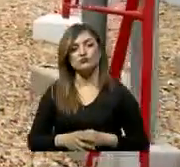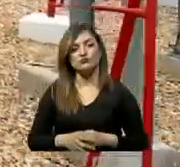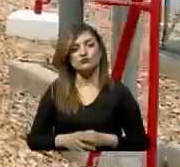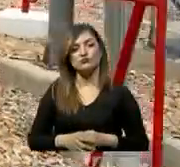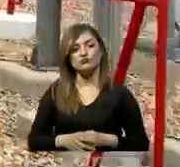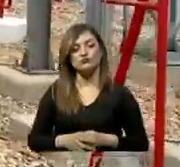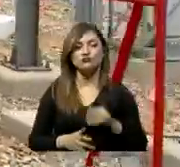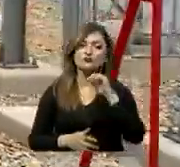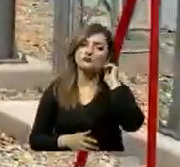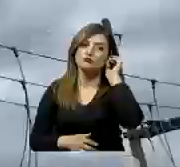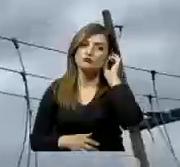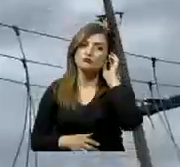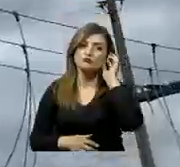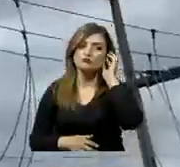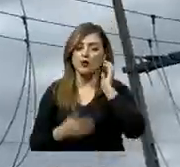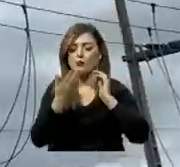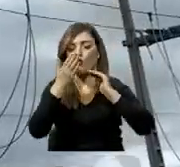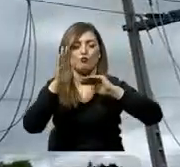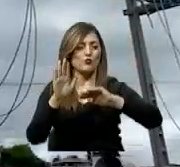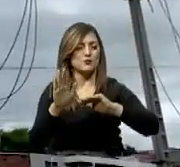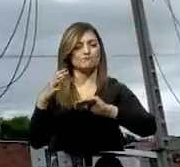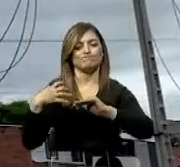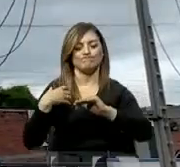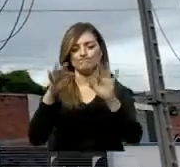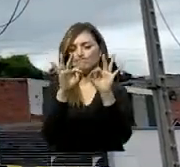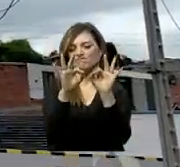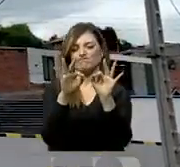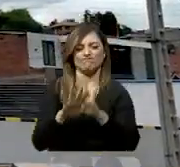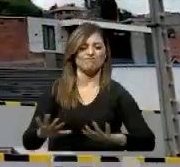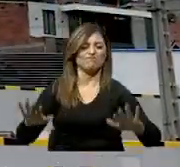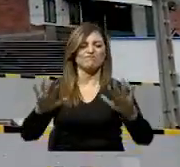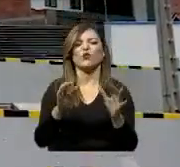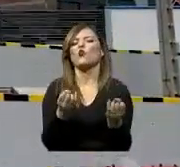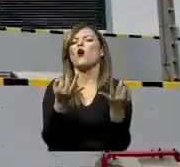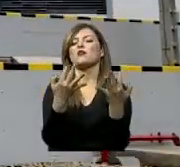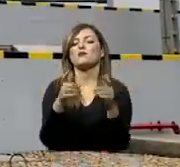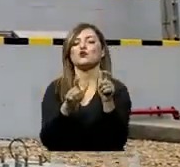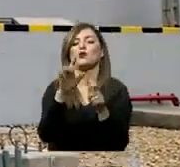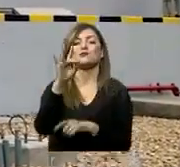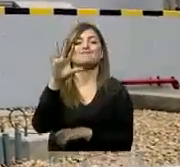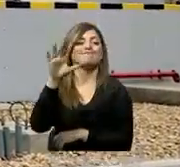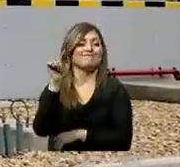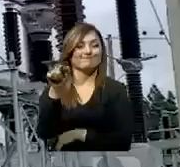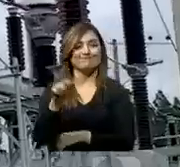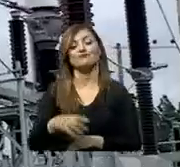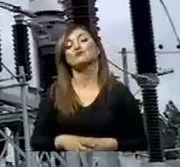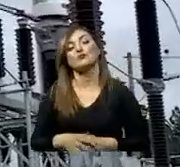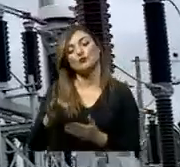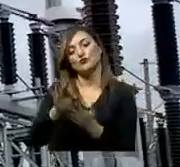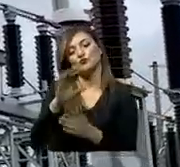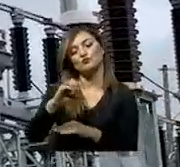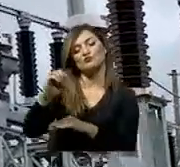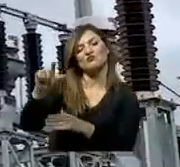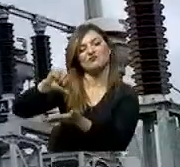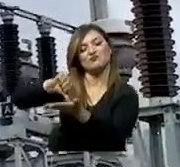electromovilidad. Centro Sur se compromete a eso. Permitirá garantizar la energía eléctrica a cerca de 85 mil habitantes, en su mayoría de la zona occidental